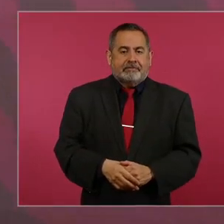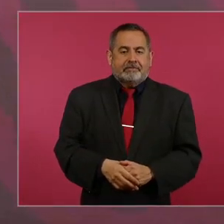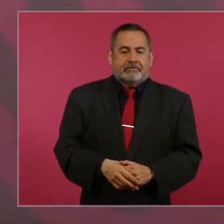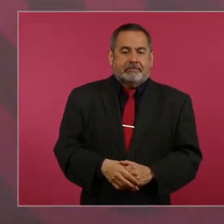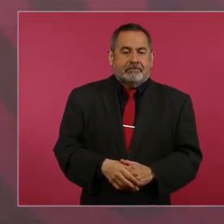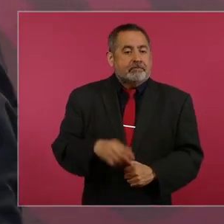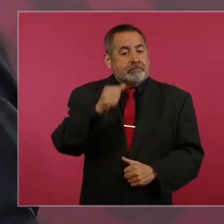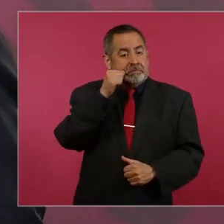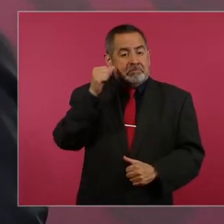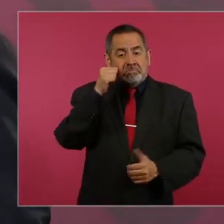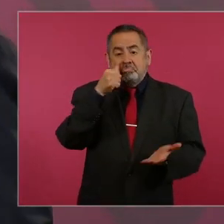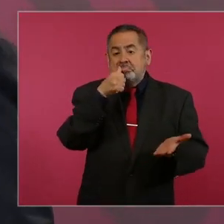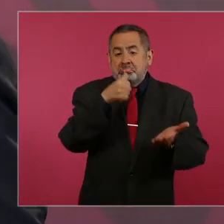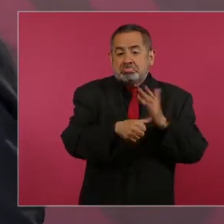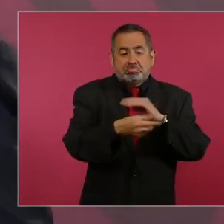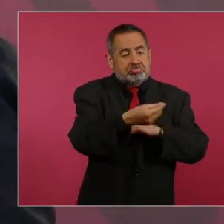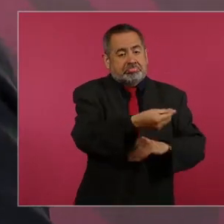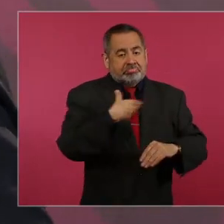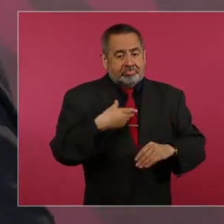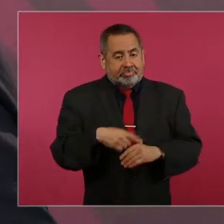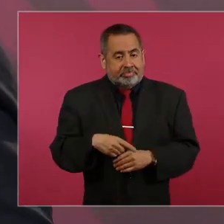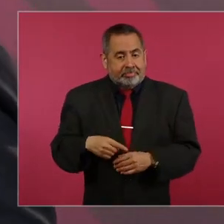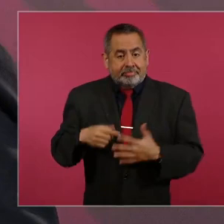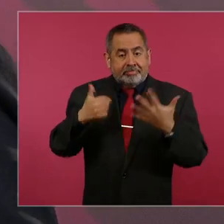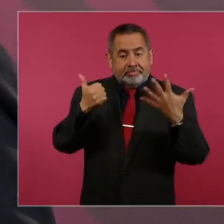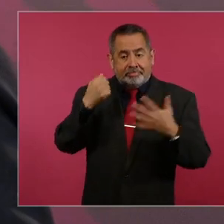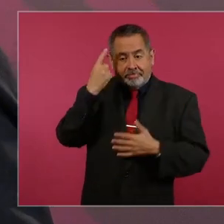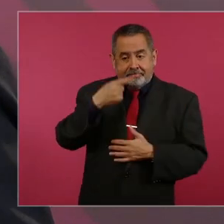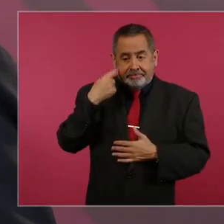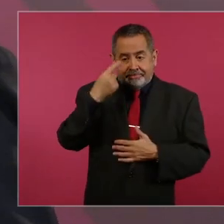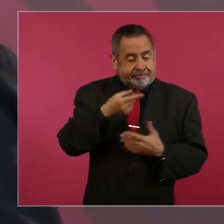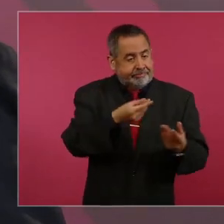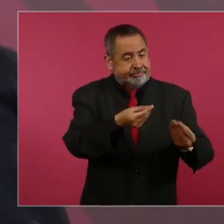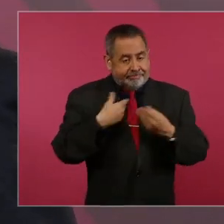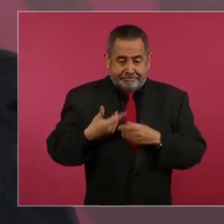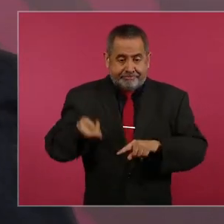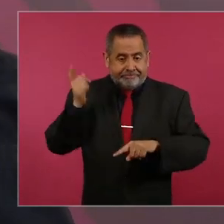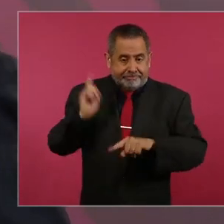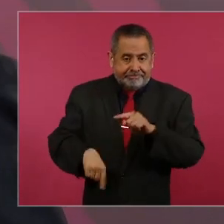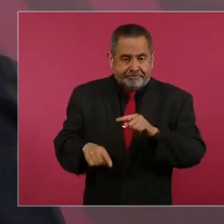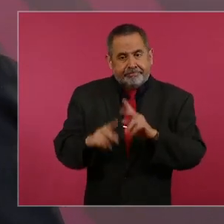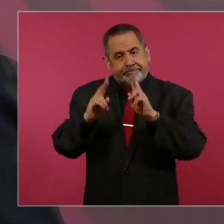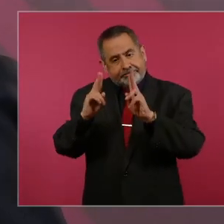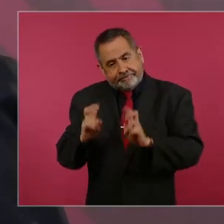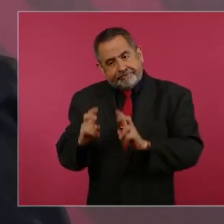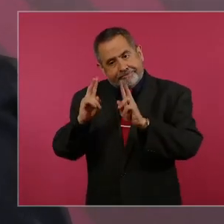ayer llegó la notificación, seis horas para bajar